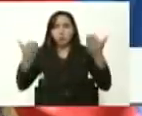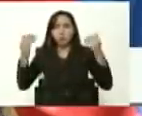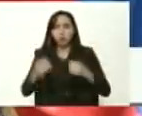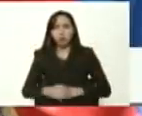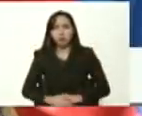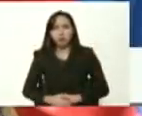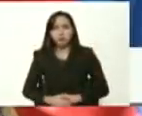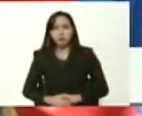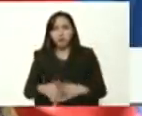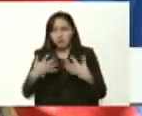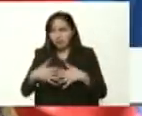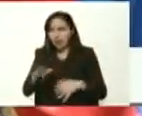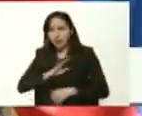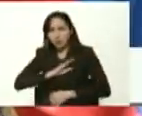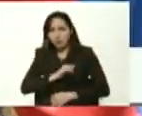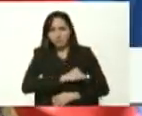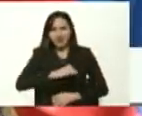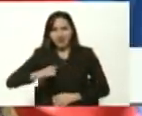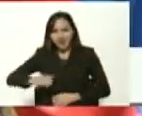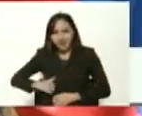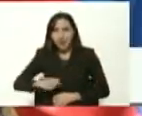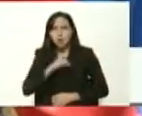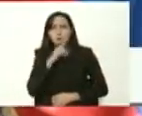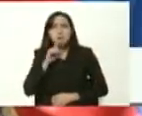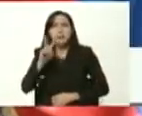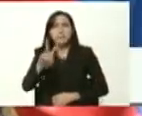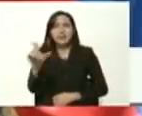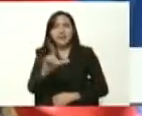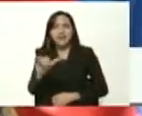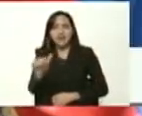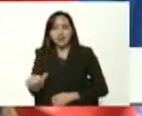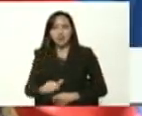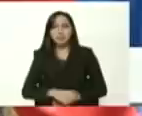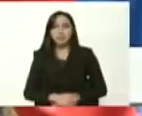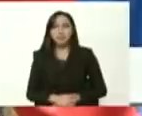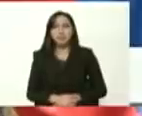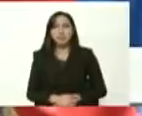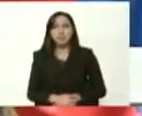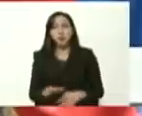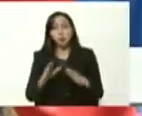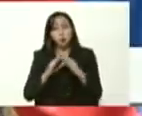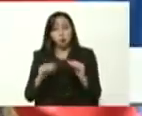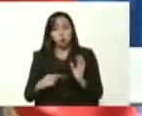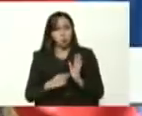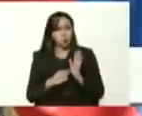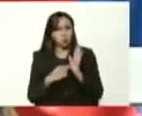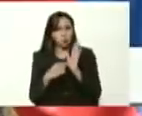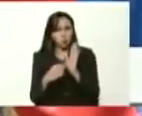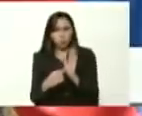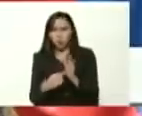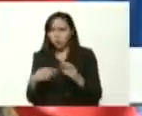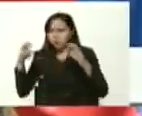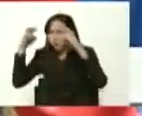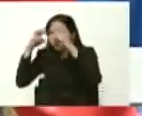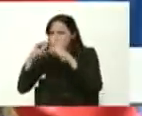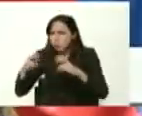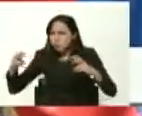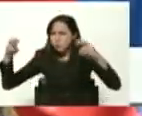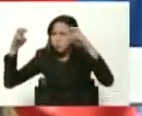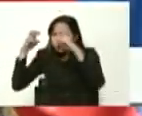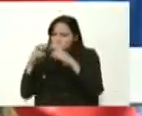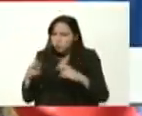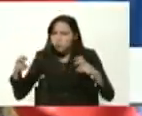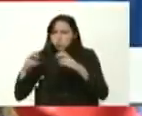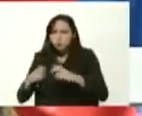conocida, como dije anteriormente, Villa La Estancia. Todo esto lo hemos ido indagando,